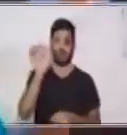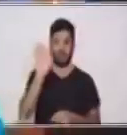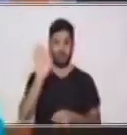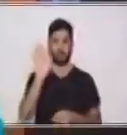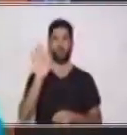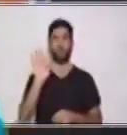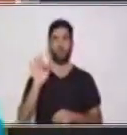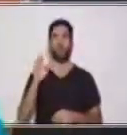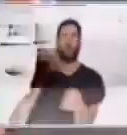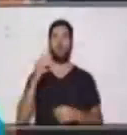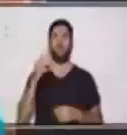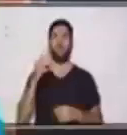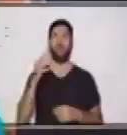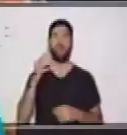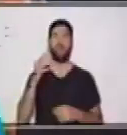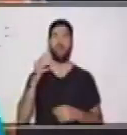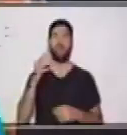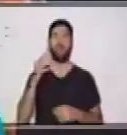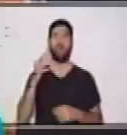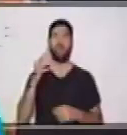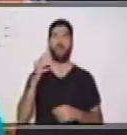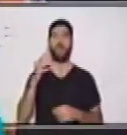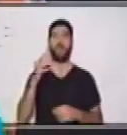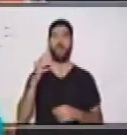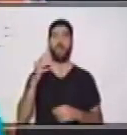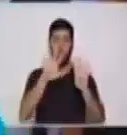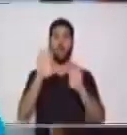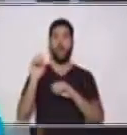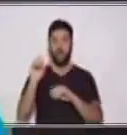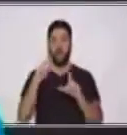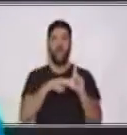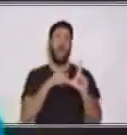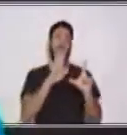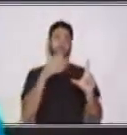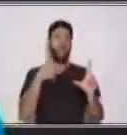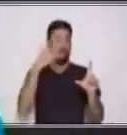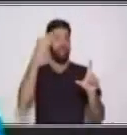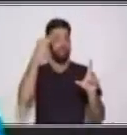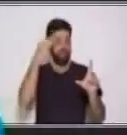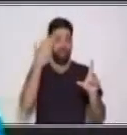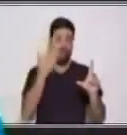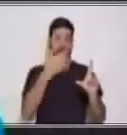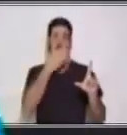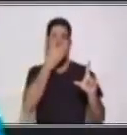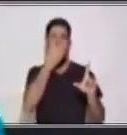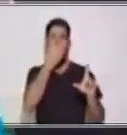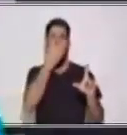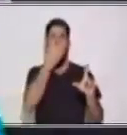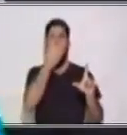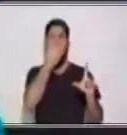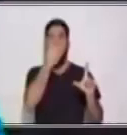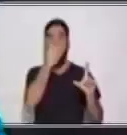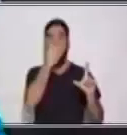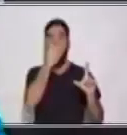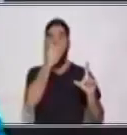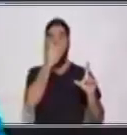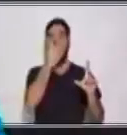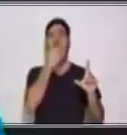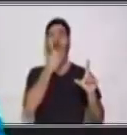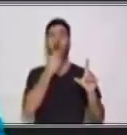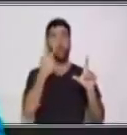queda por encontrar dos lados cuando tenemos un triángulo rectángulo. Entonces, en uno de los lados colocamos